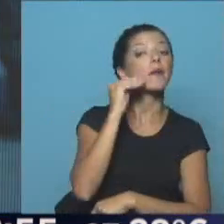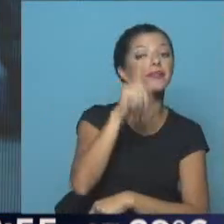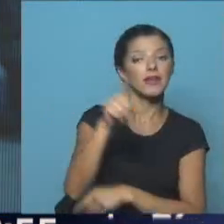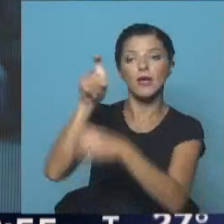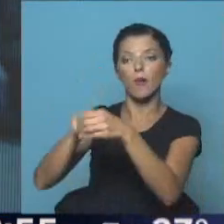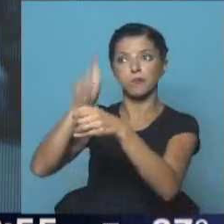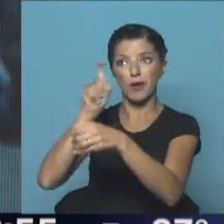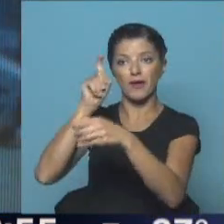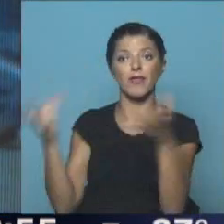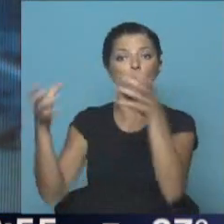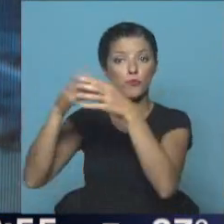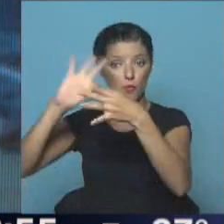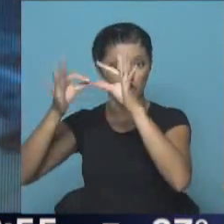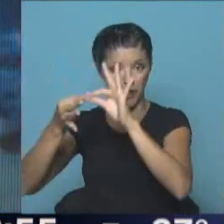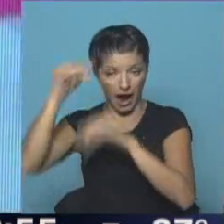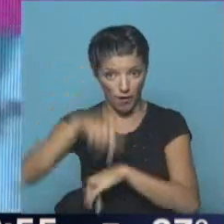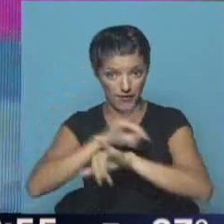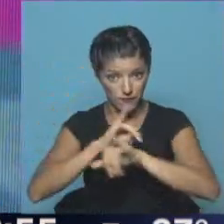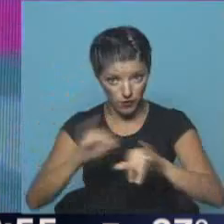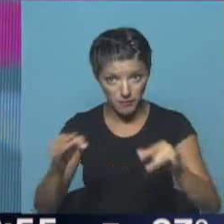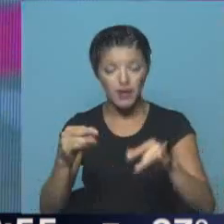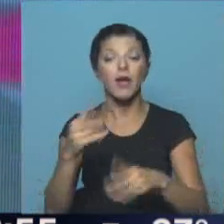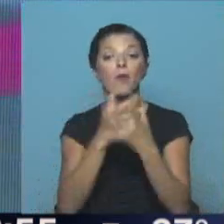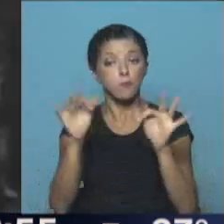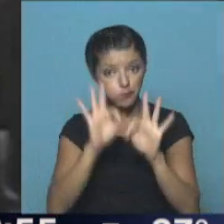Unido del bloque. Si les parece, vemos un informe y después lo analizamos.